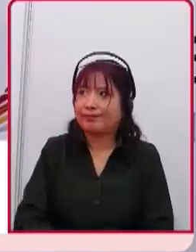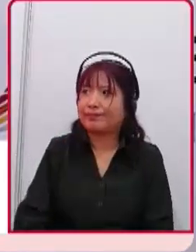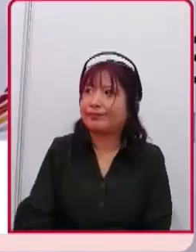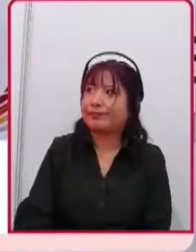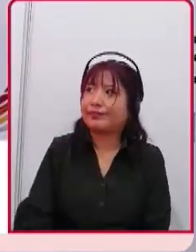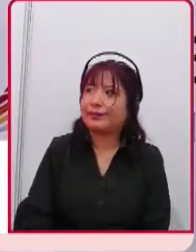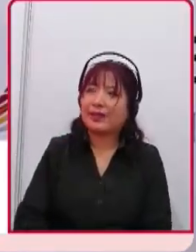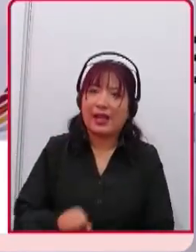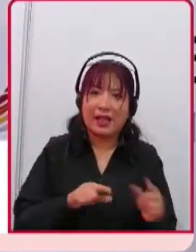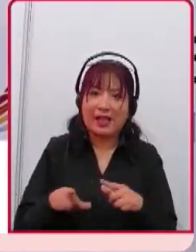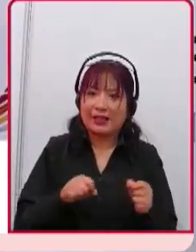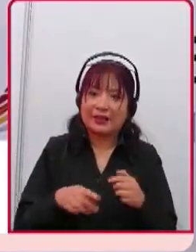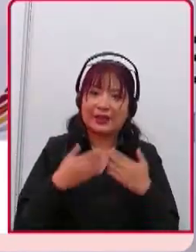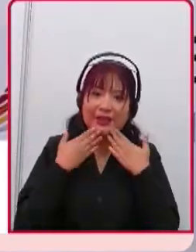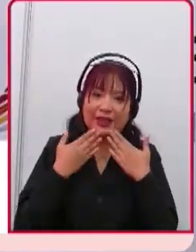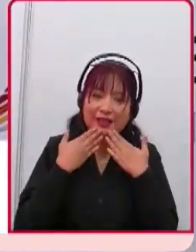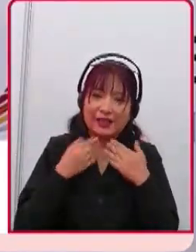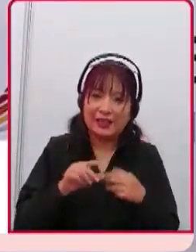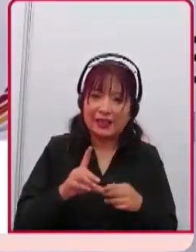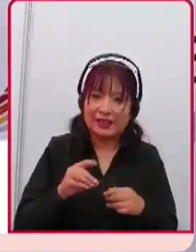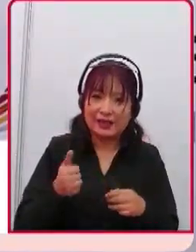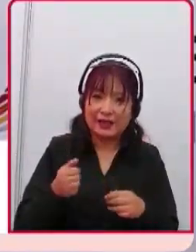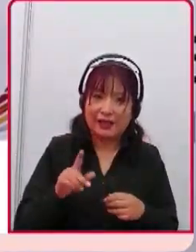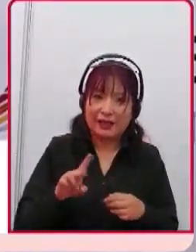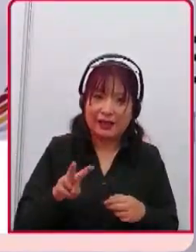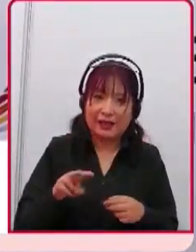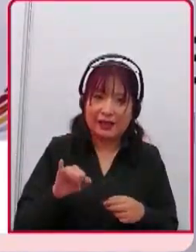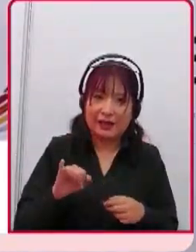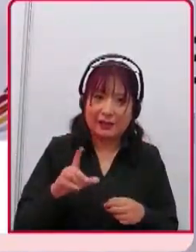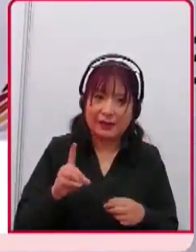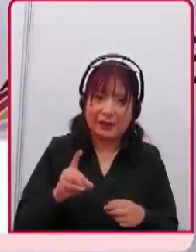Excelente, muchas gracias, David. Si hubiera alguna consulta adicional.